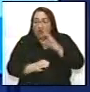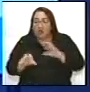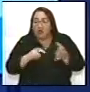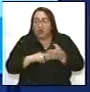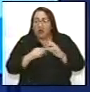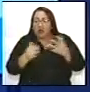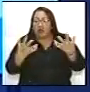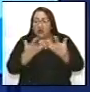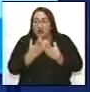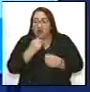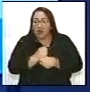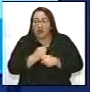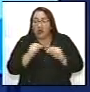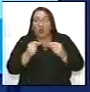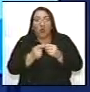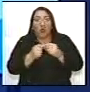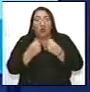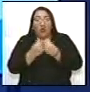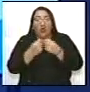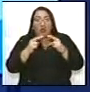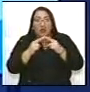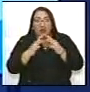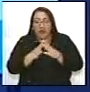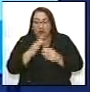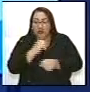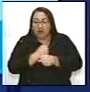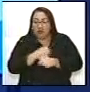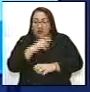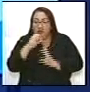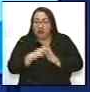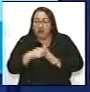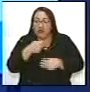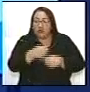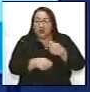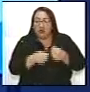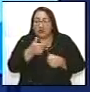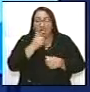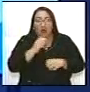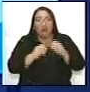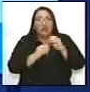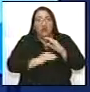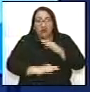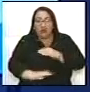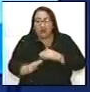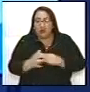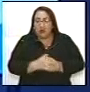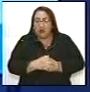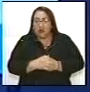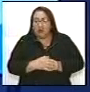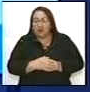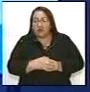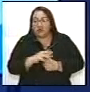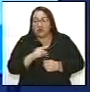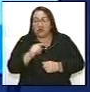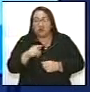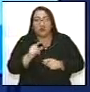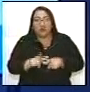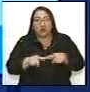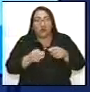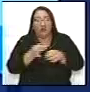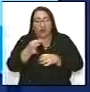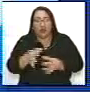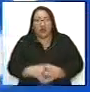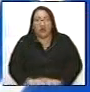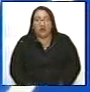la articulación del sector vivienda y la ejecución de proyectos de inversión en agua y saneamiento básico urbano y rural de ese